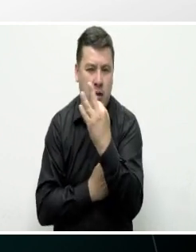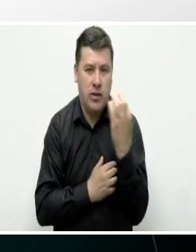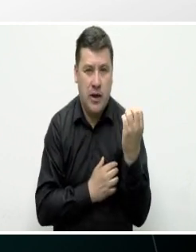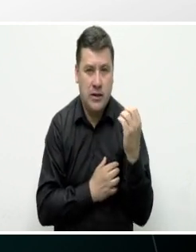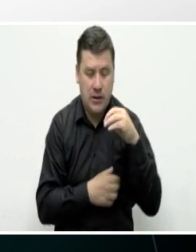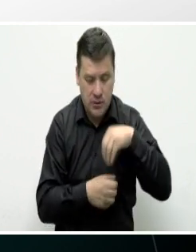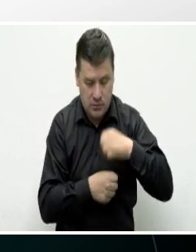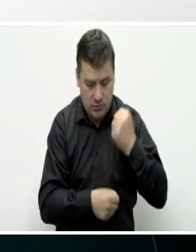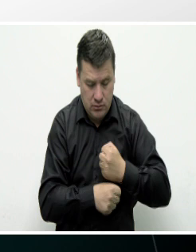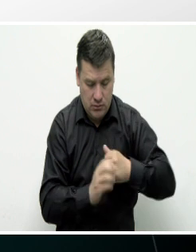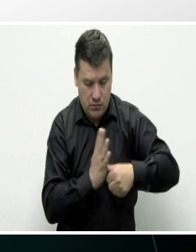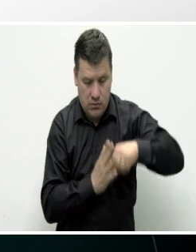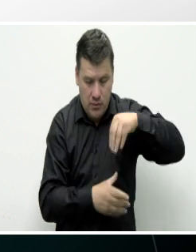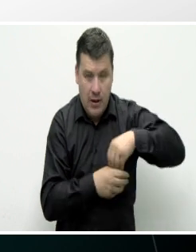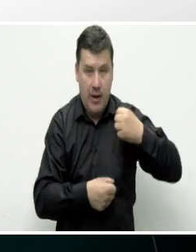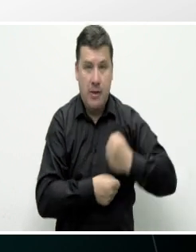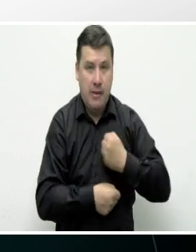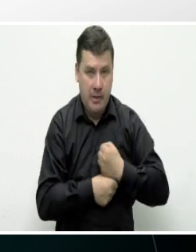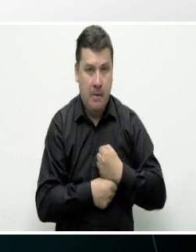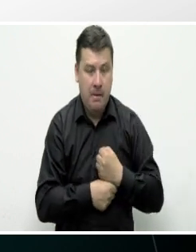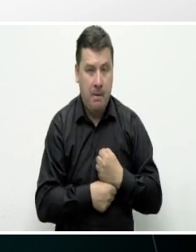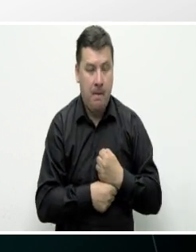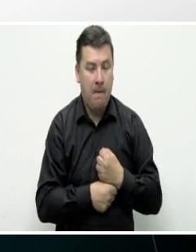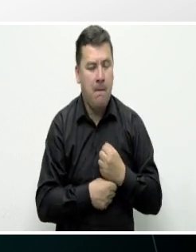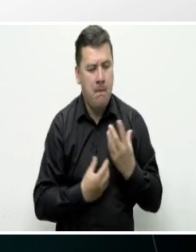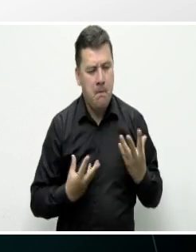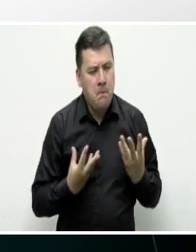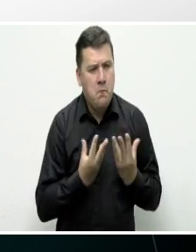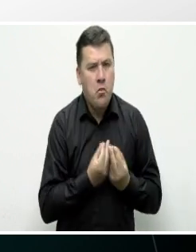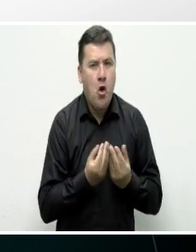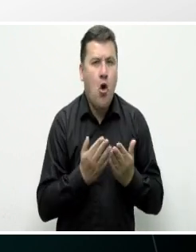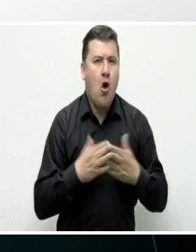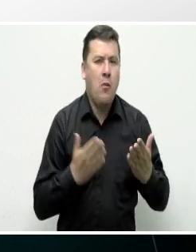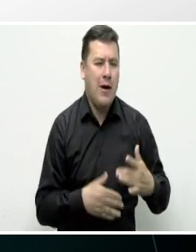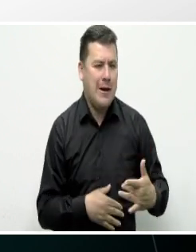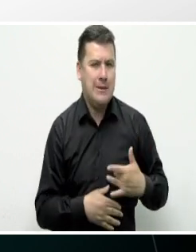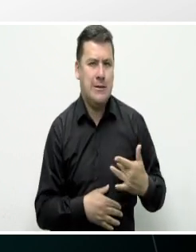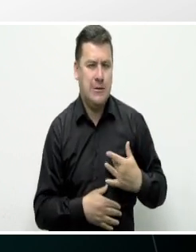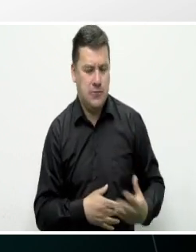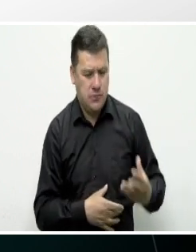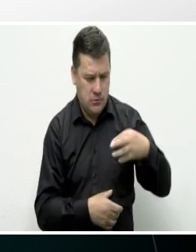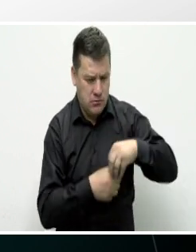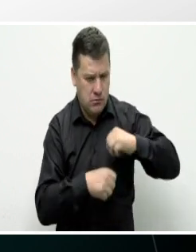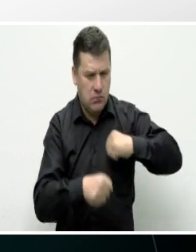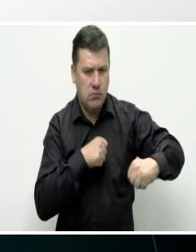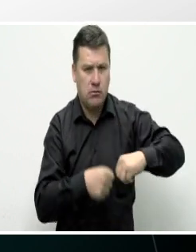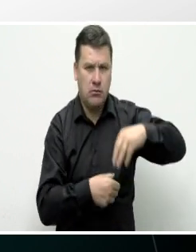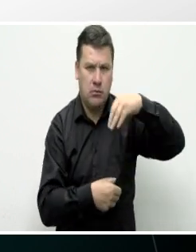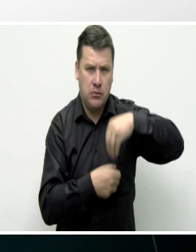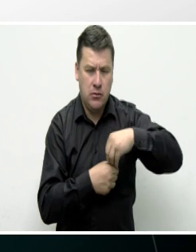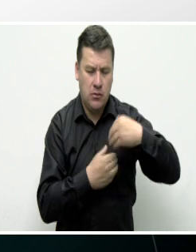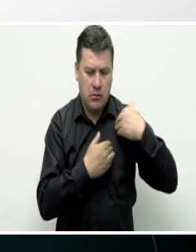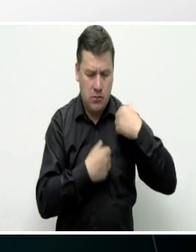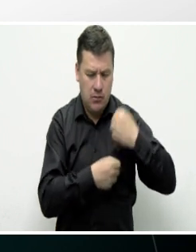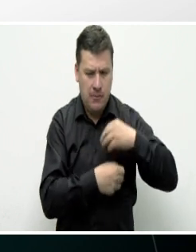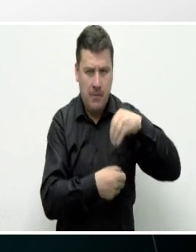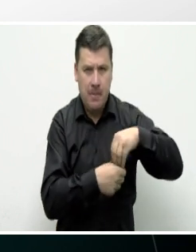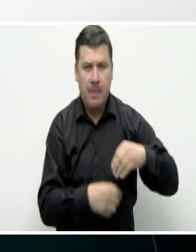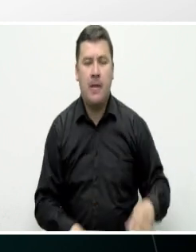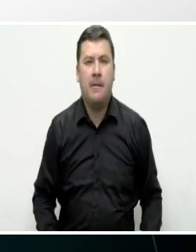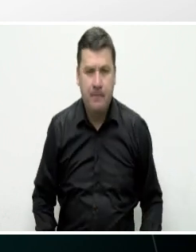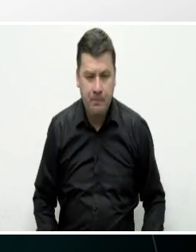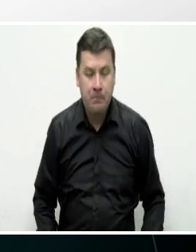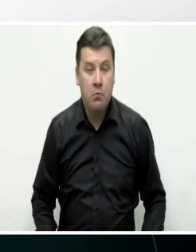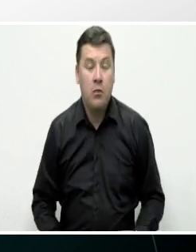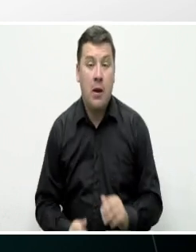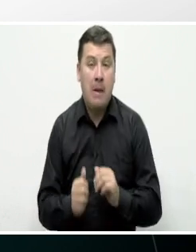en el caso de la registraduría que dieron su parecer sobre cómo se sienten en el desempeño de sus funciones. Y